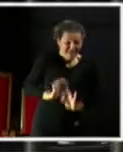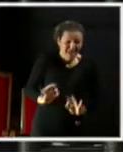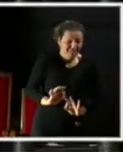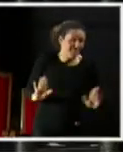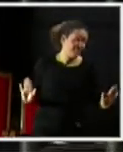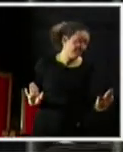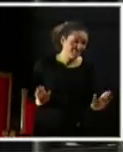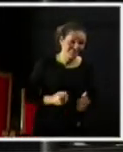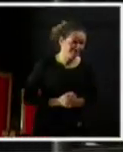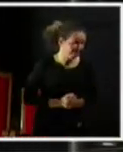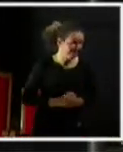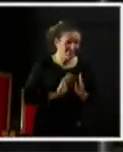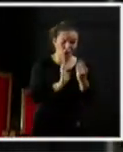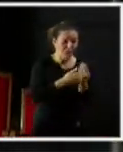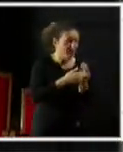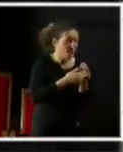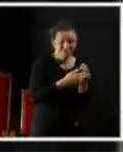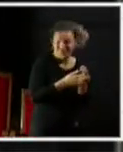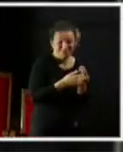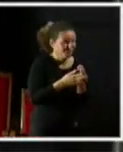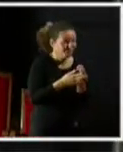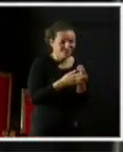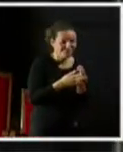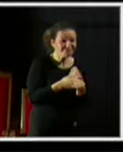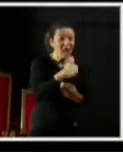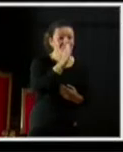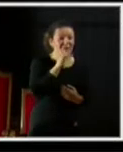entonces la bebida isotónica